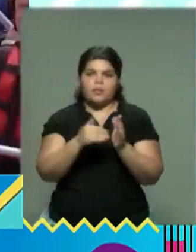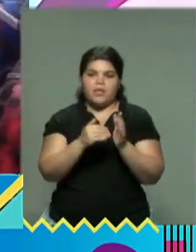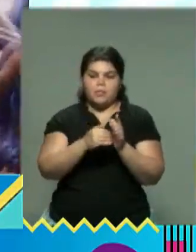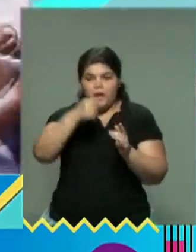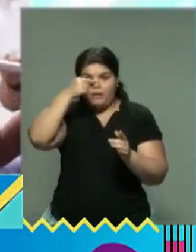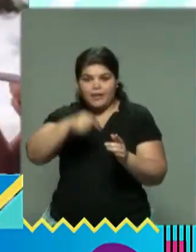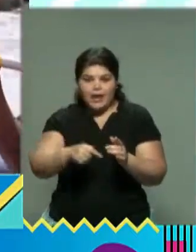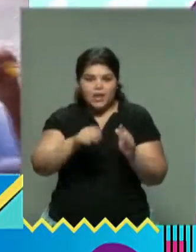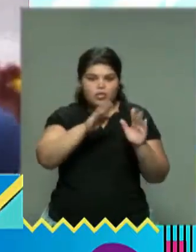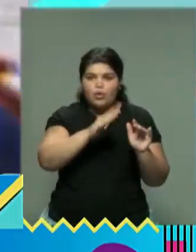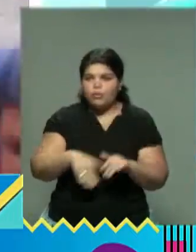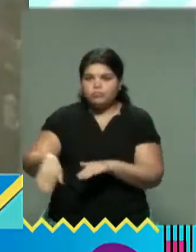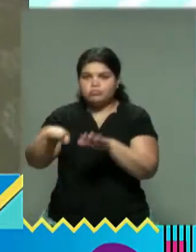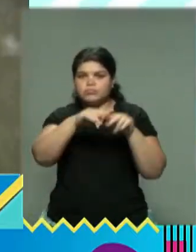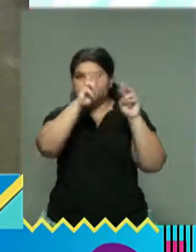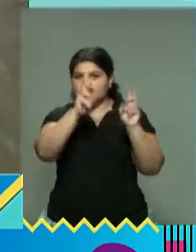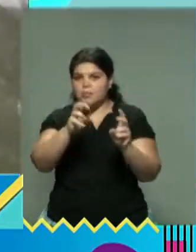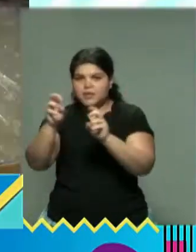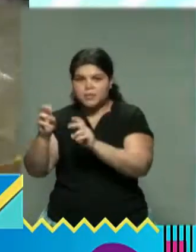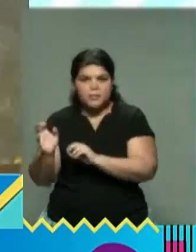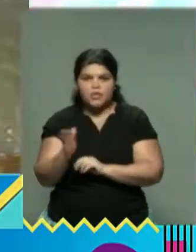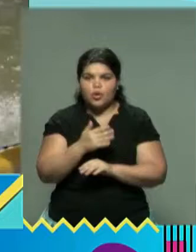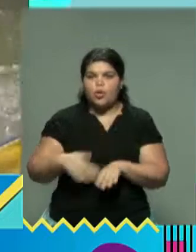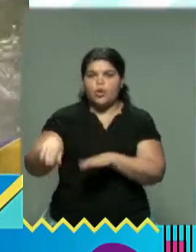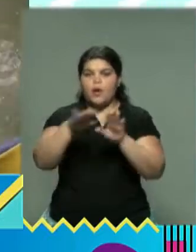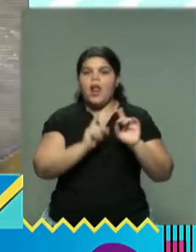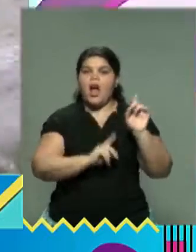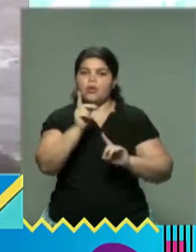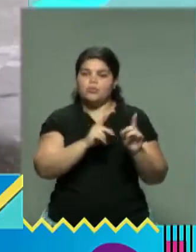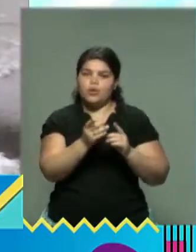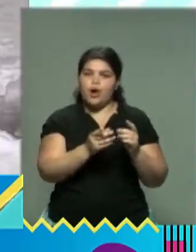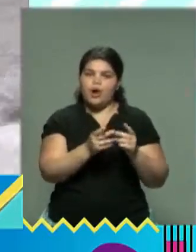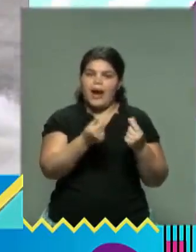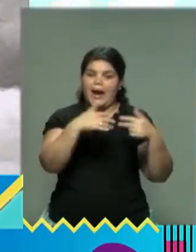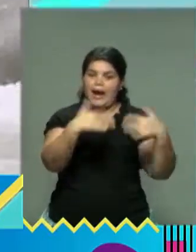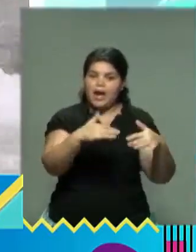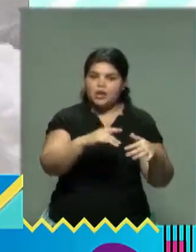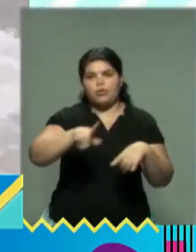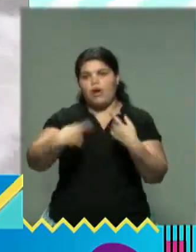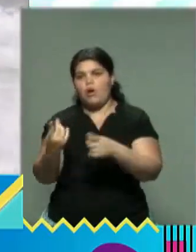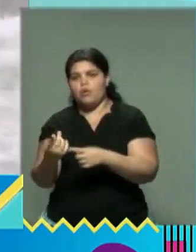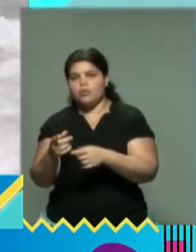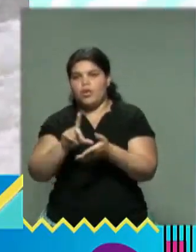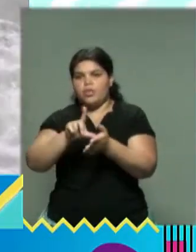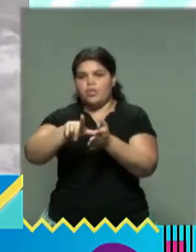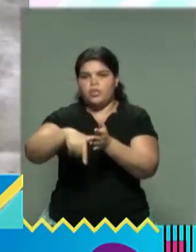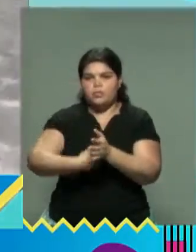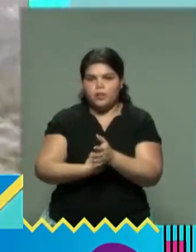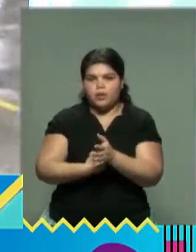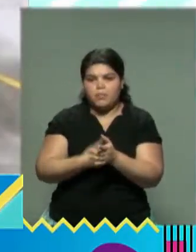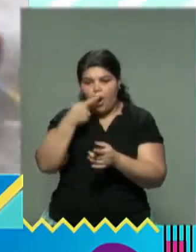terminas haciendo lo mismo. Puede ser un poquito más caro o te lleva un poquito más de tiempo, pero el final de la carrera es el